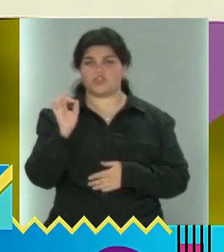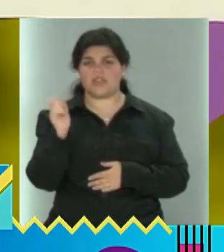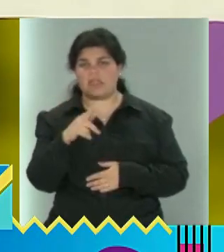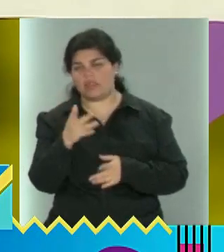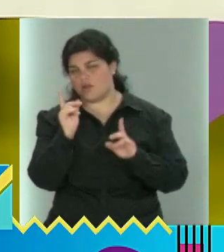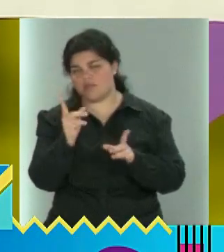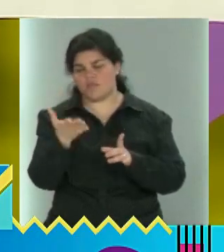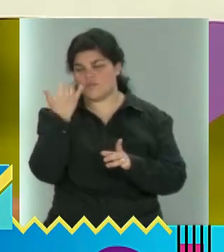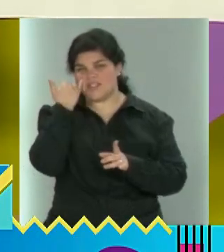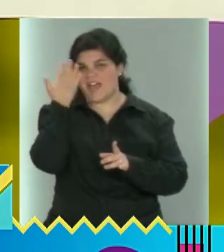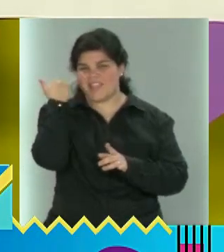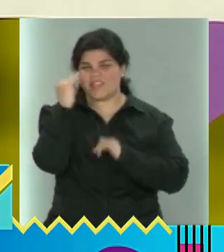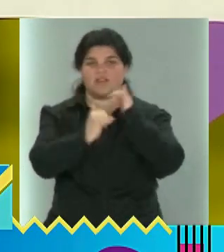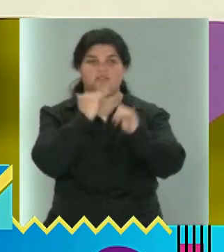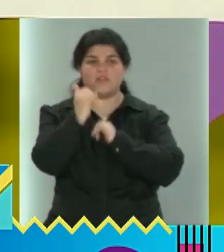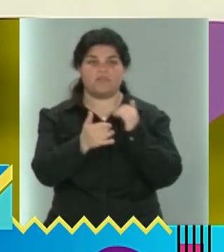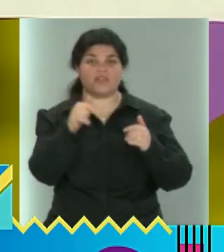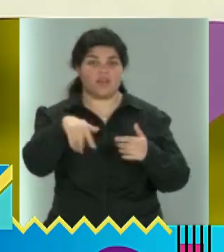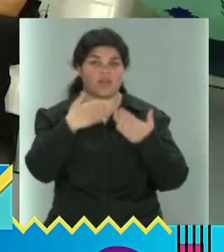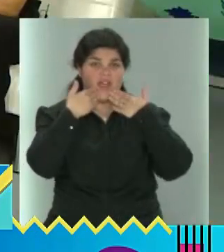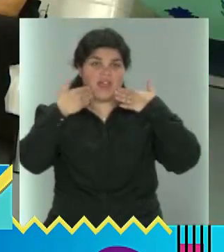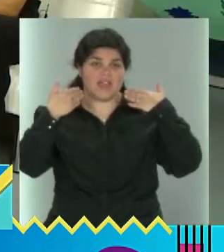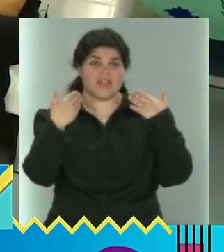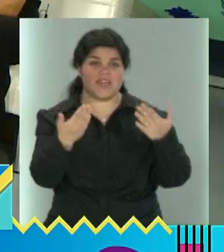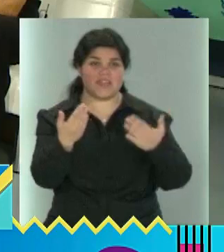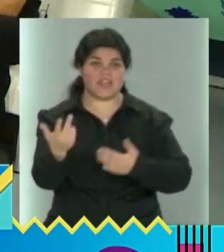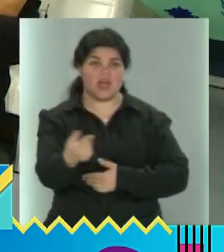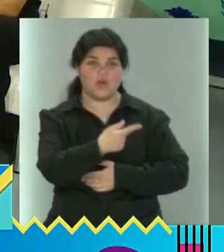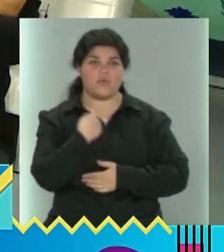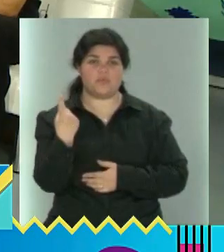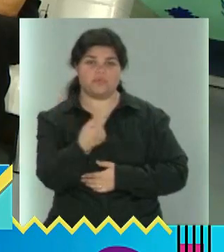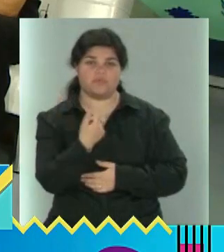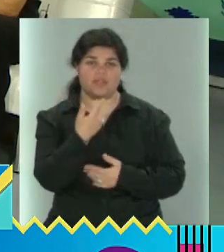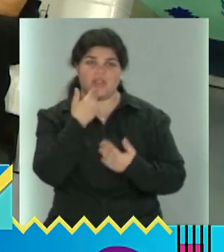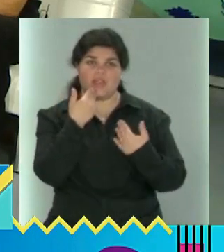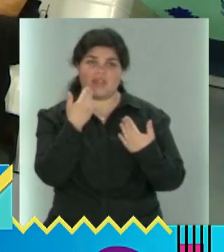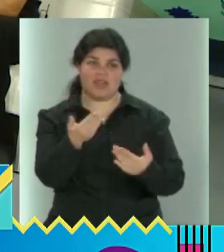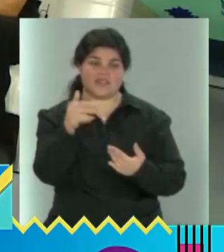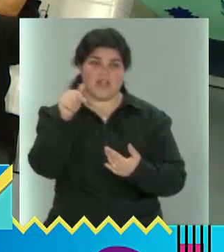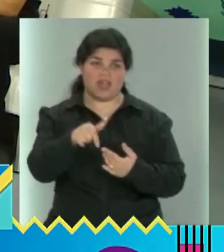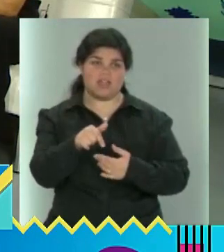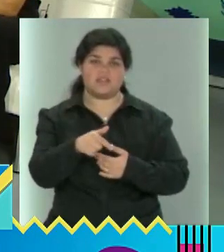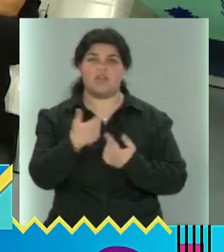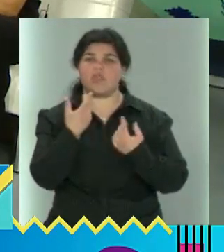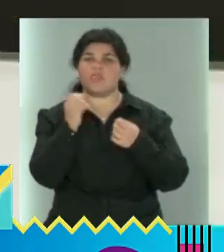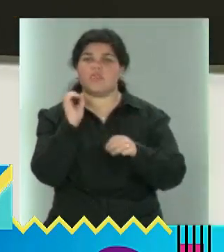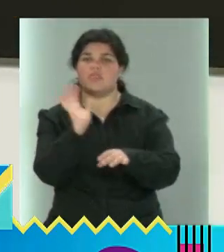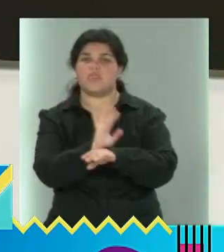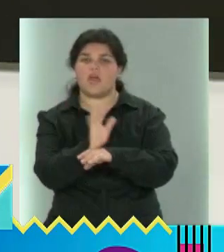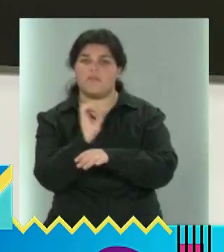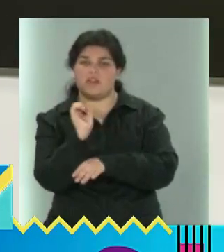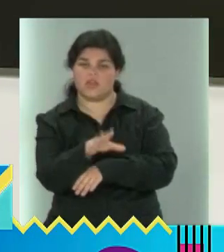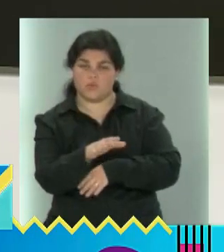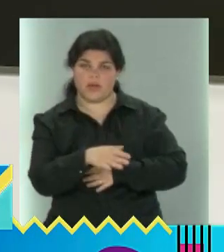más temprano. Así que bueno, de esta manera agradecerles que se hayan sumado a este segmento también de película. Nos queda